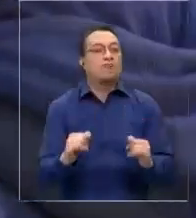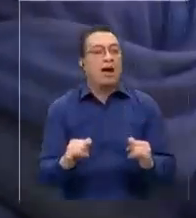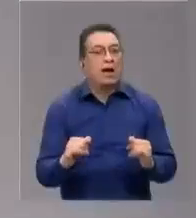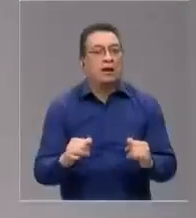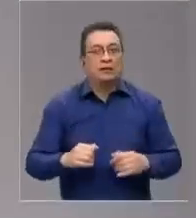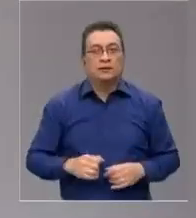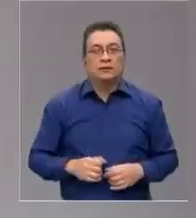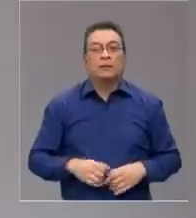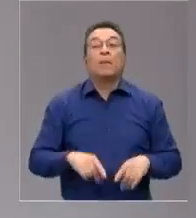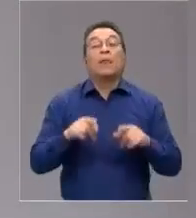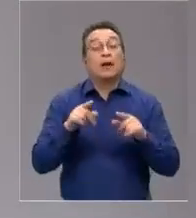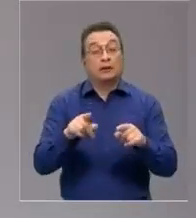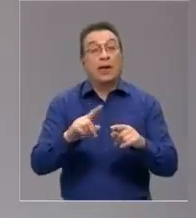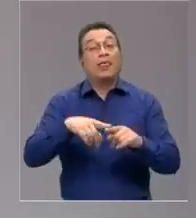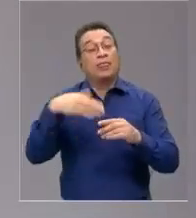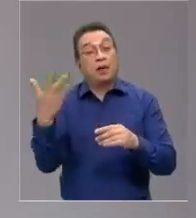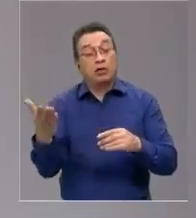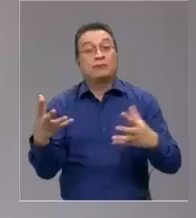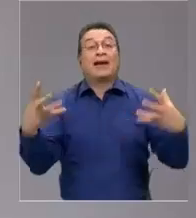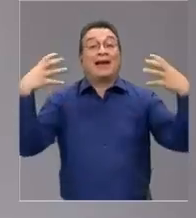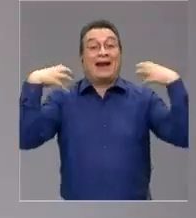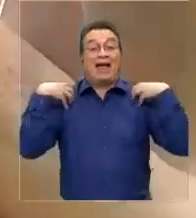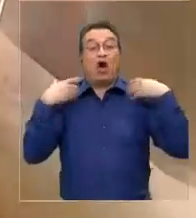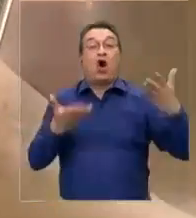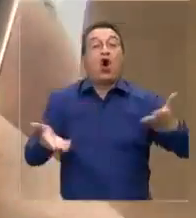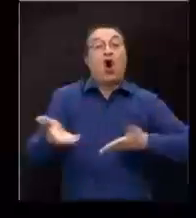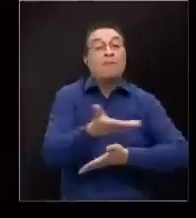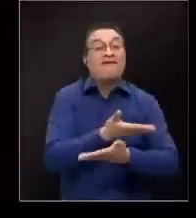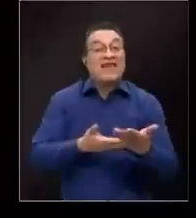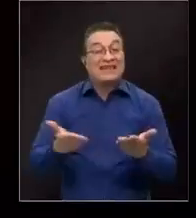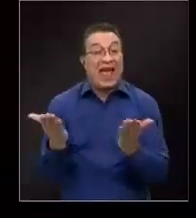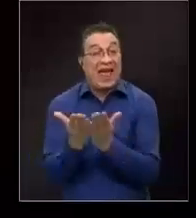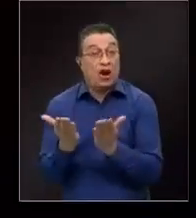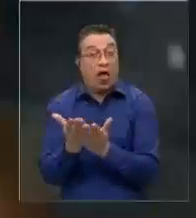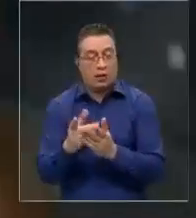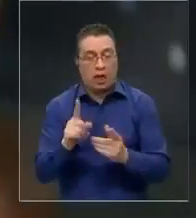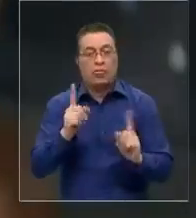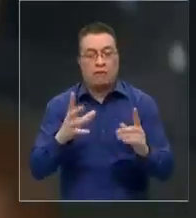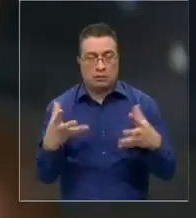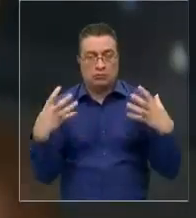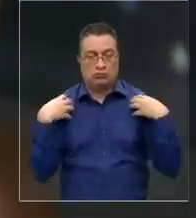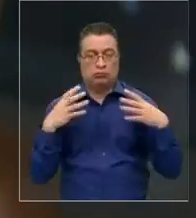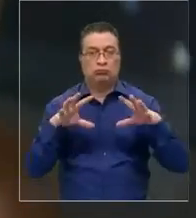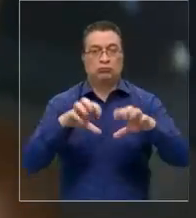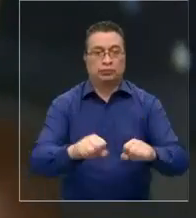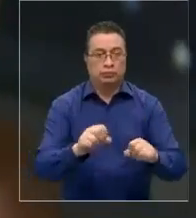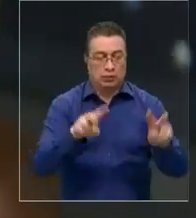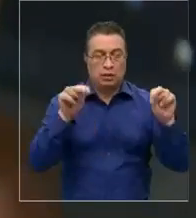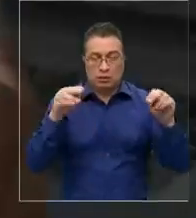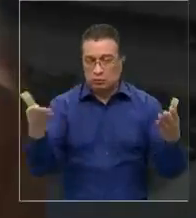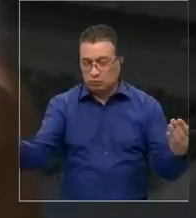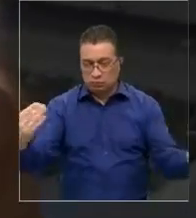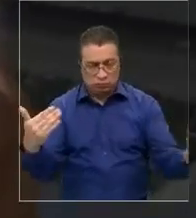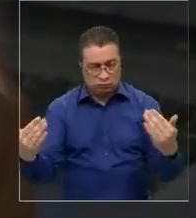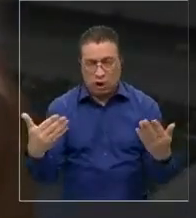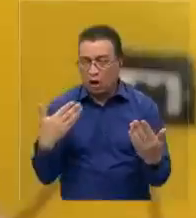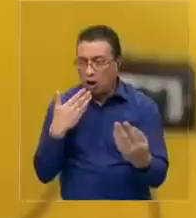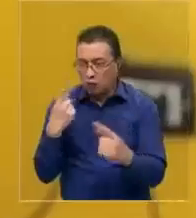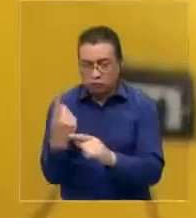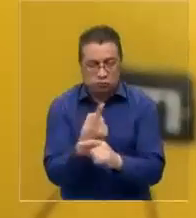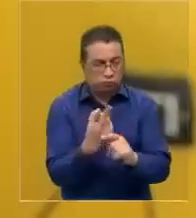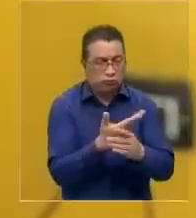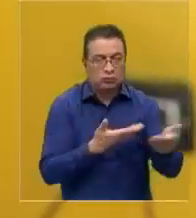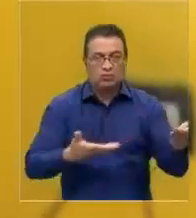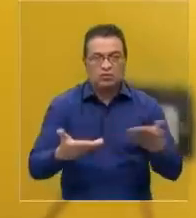eso, debiese ser el encargado de convivencia escolar quien enfrente la problemática, genere un espacio de diálogo y, muy